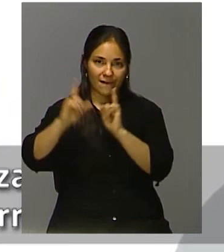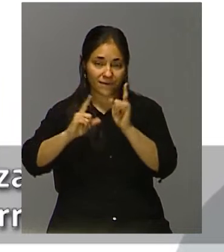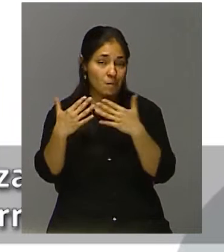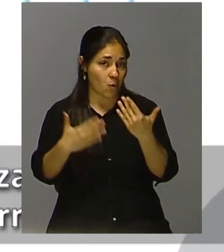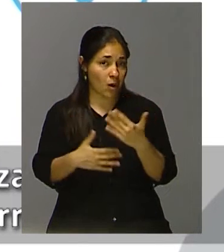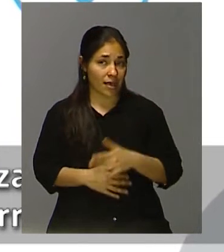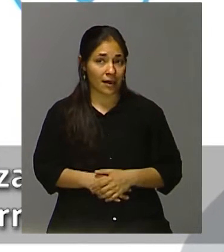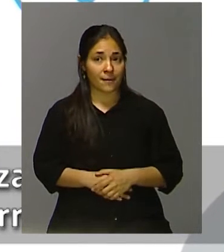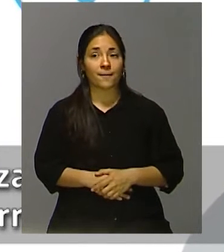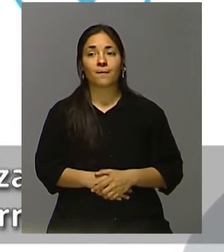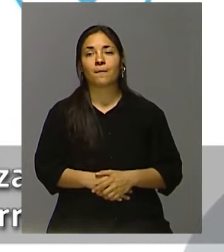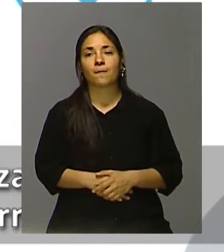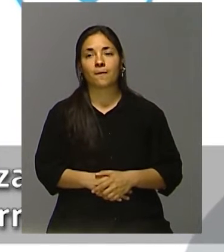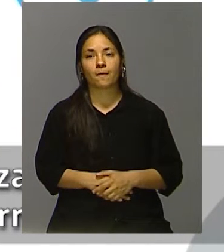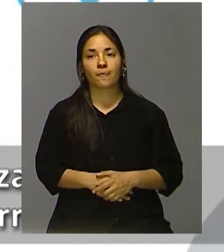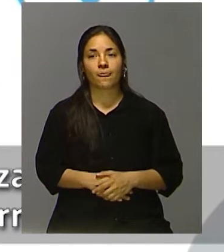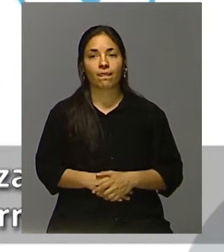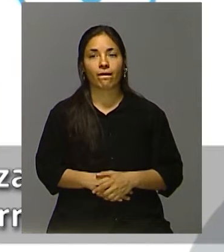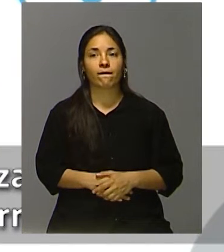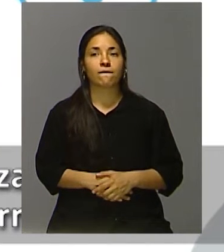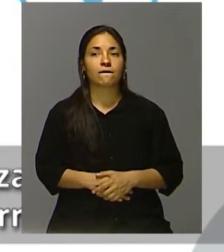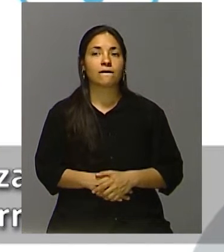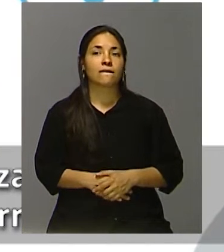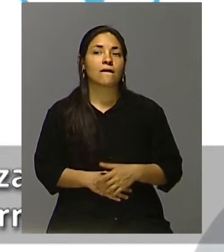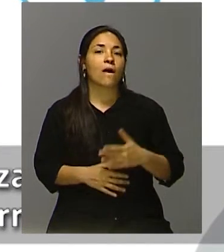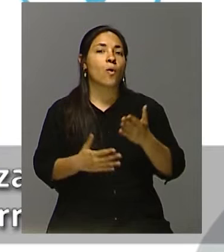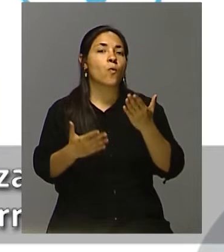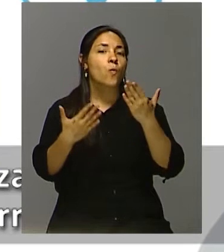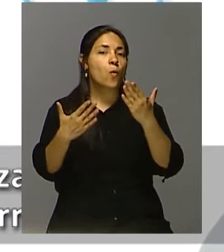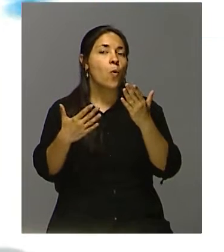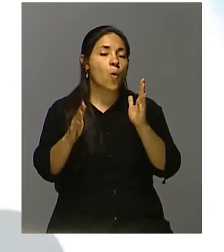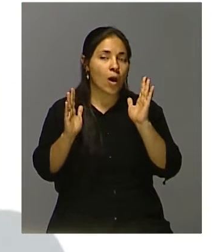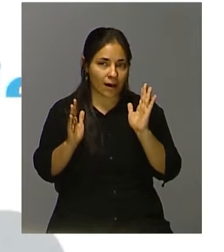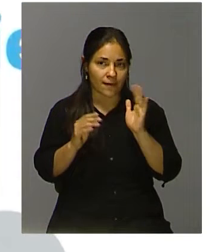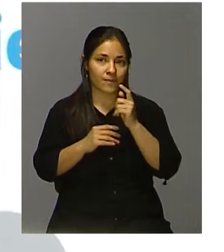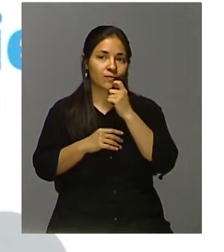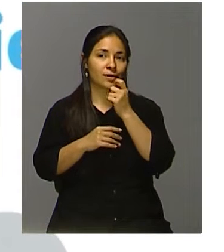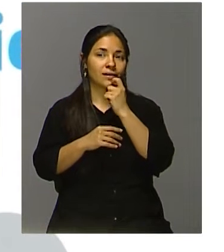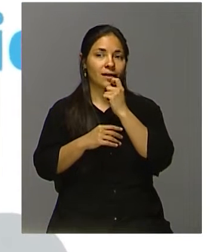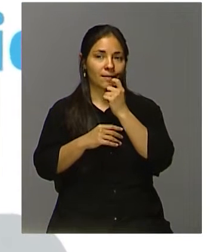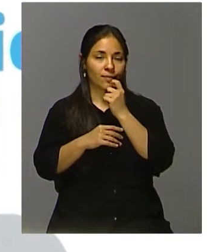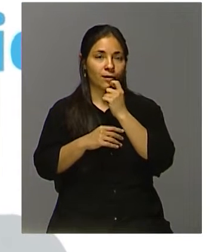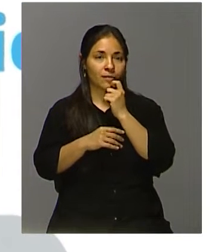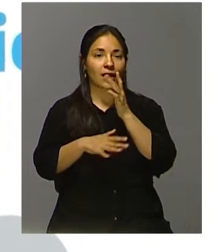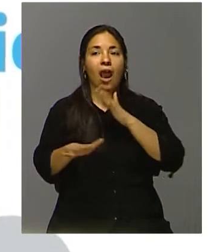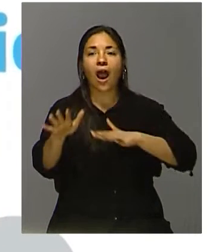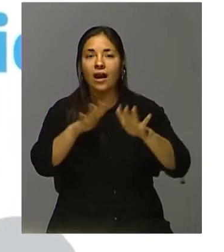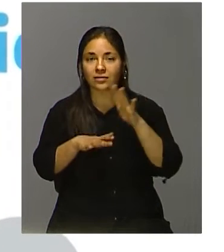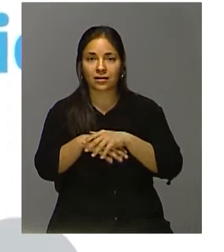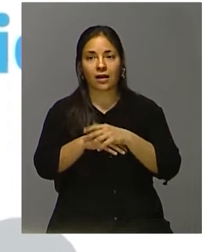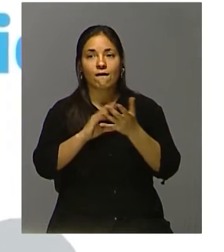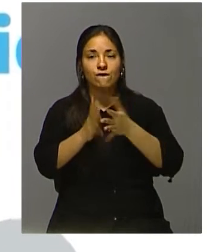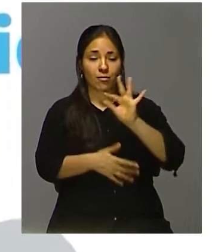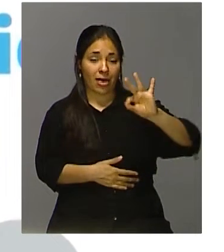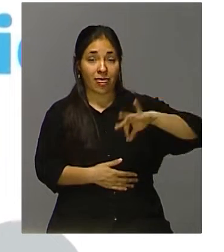¿no? Es una opción que hace, es decir, lo peor que podés hacer es mantener un nivel de vida